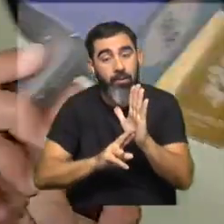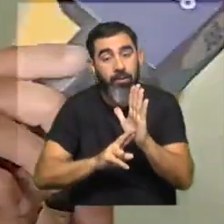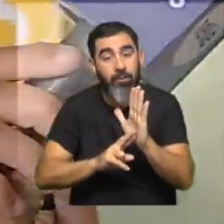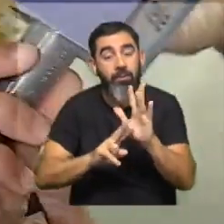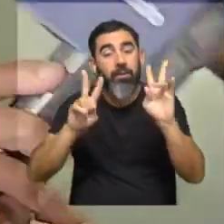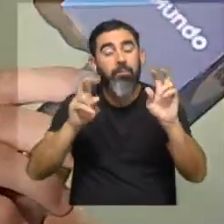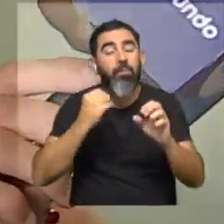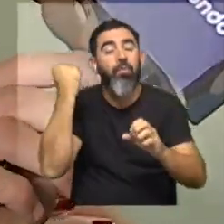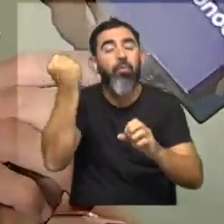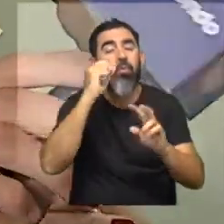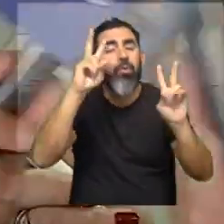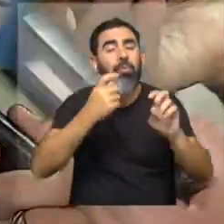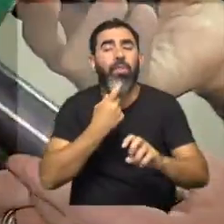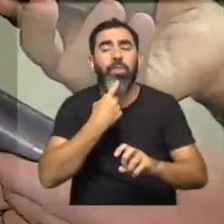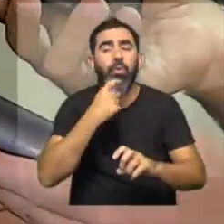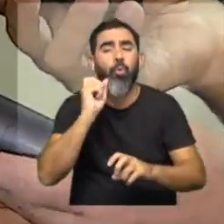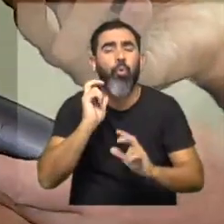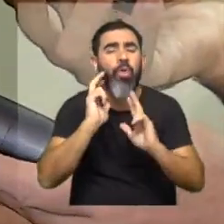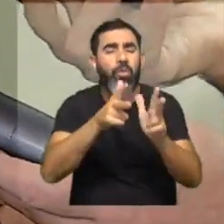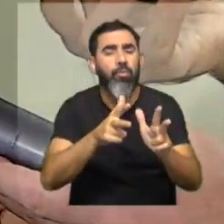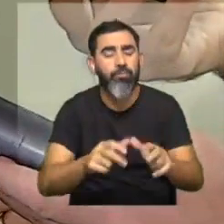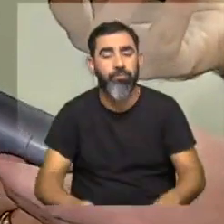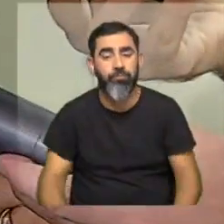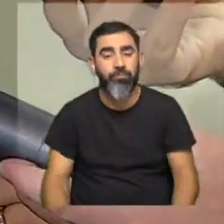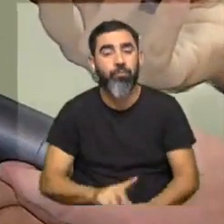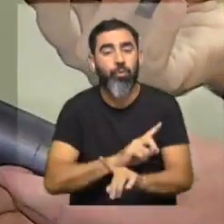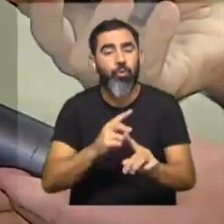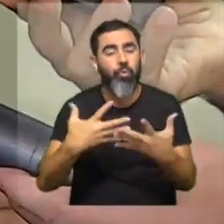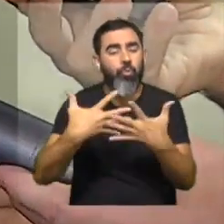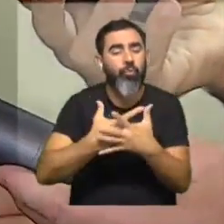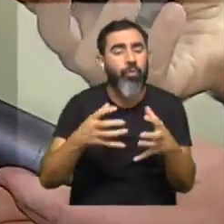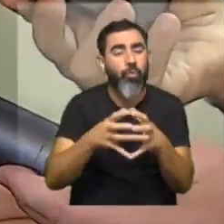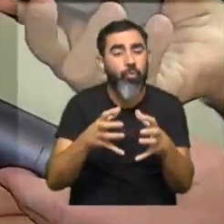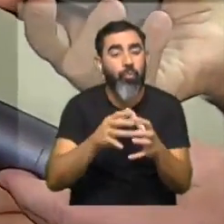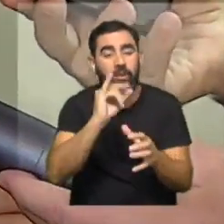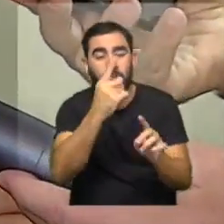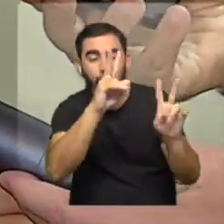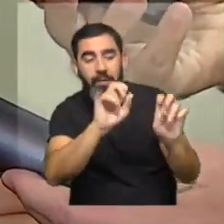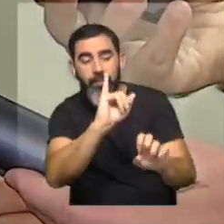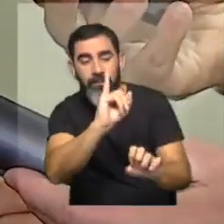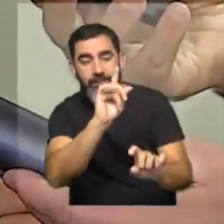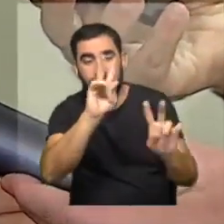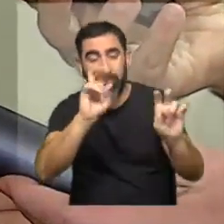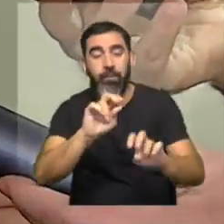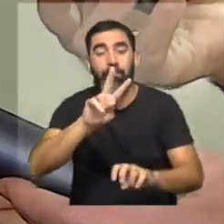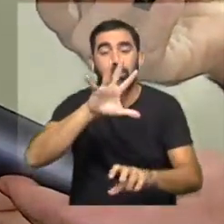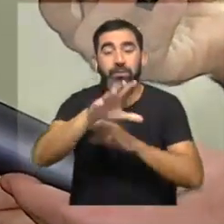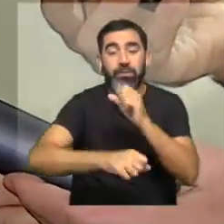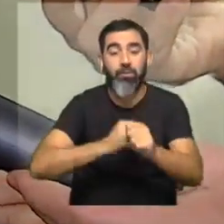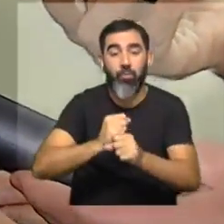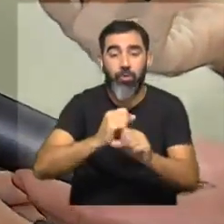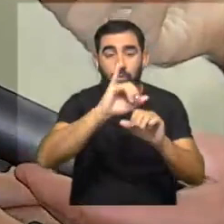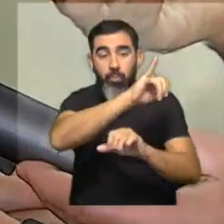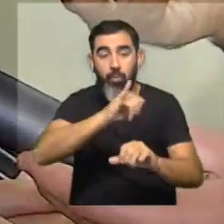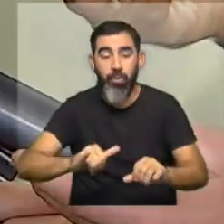pilares, ministro, esto, como dice el Partido Colorado? No se afectan los pilares, se toca uno de los pilares, que era el de los 25 años que había